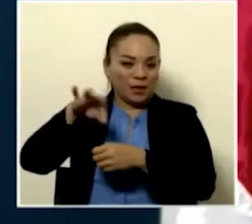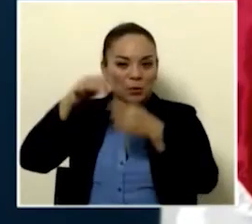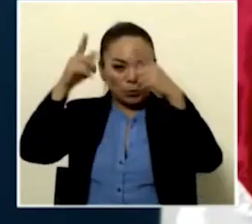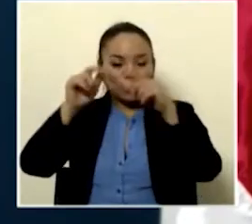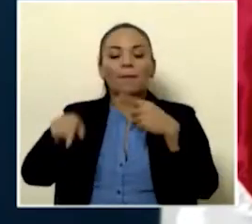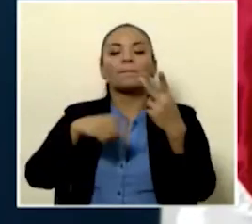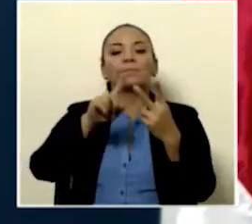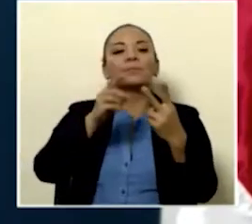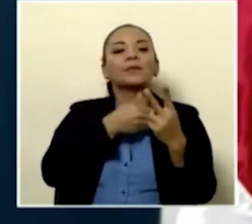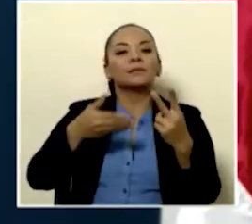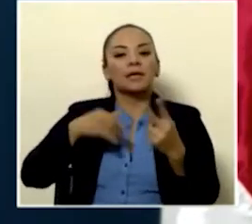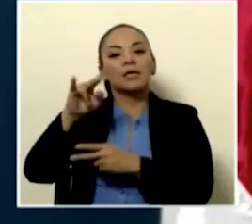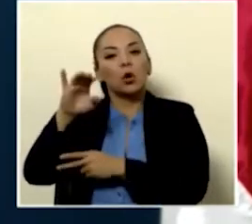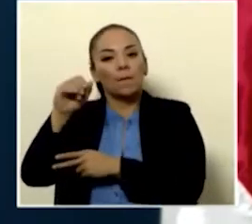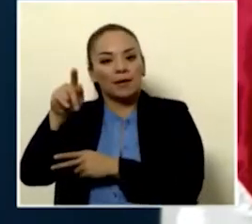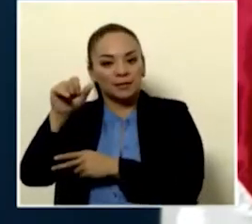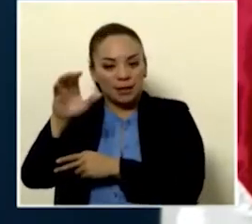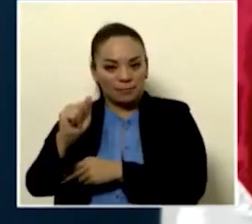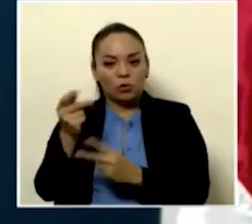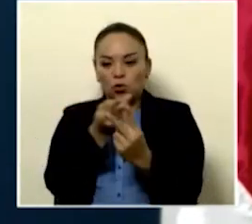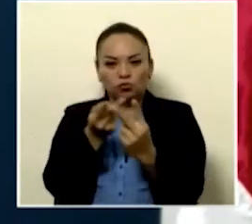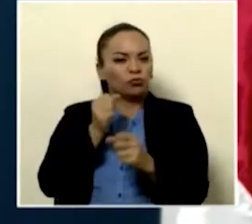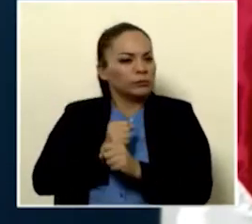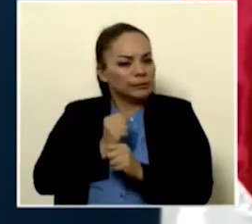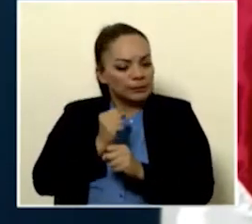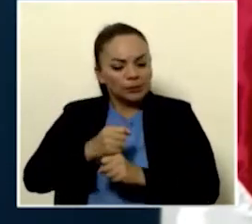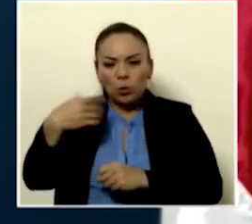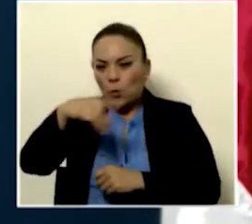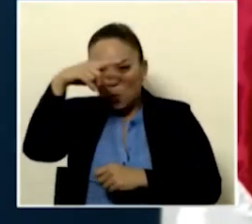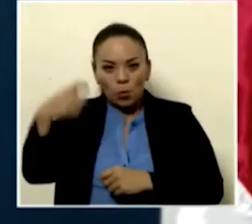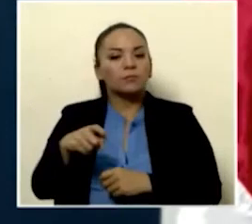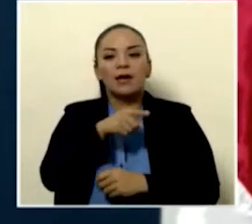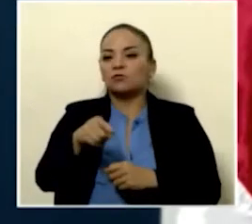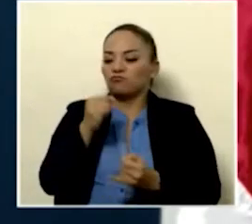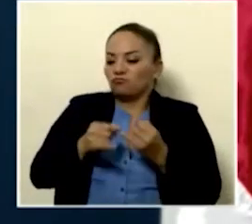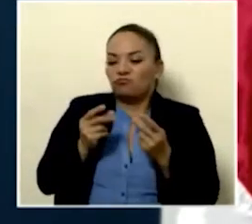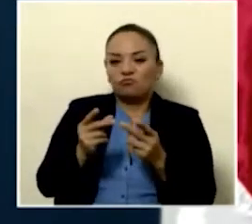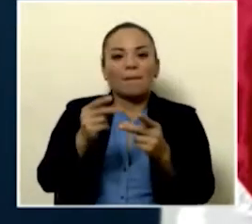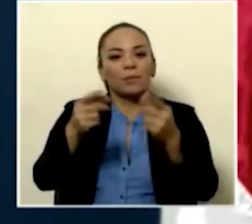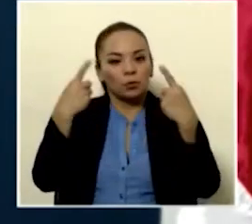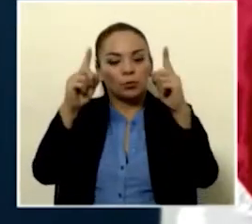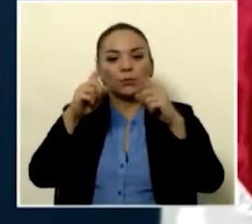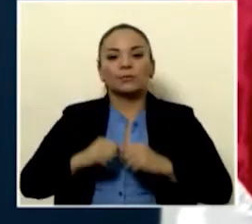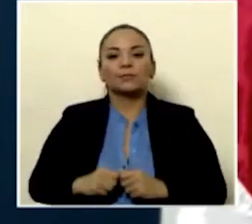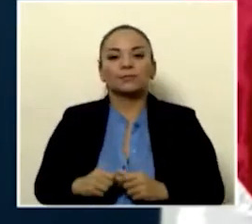presidente ejecutivo de Incopesca arduamente. Lo sacaron muy rápido.